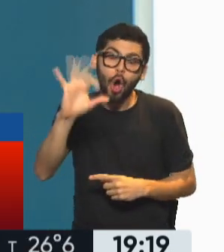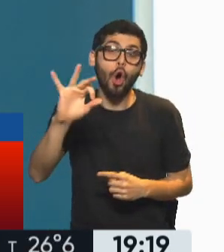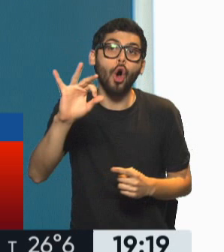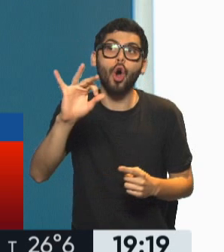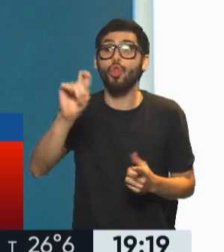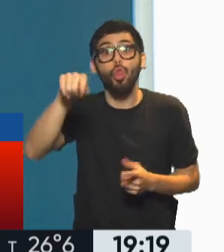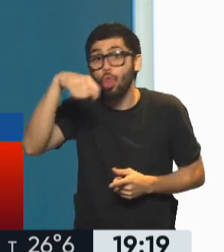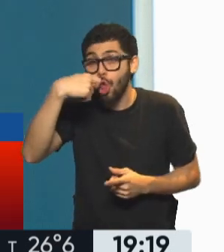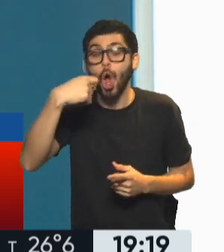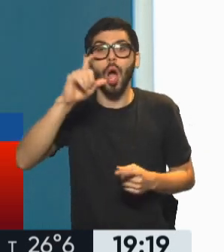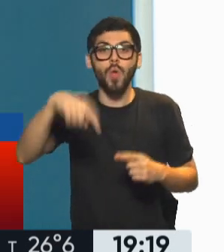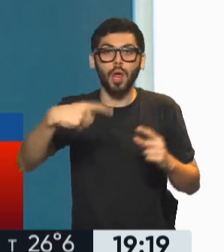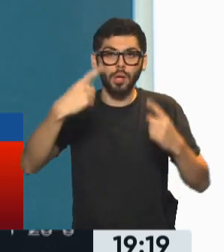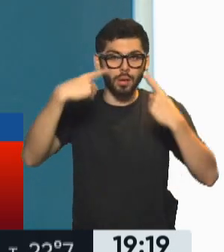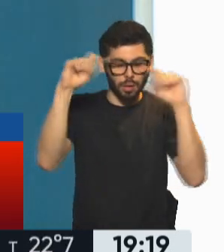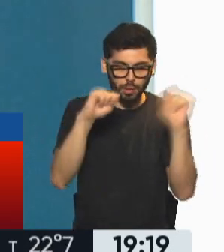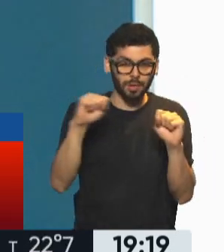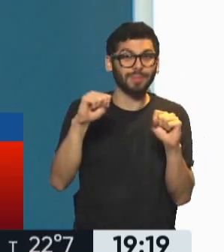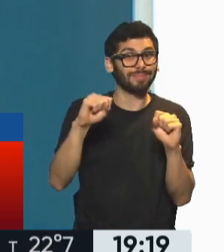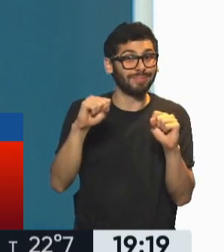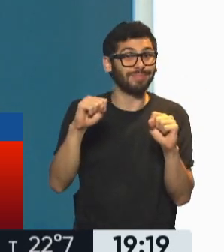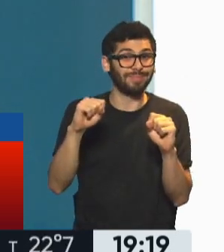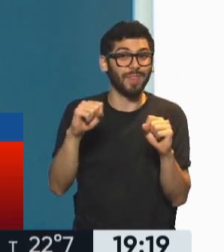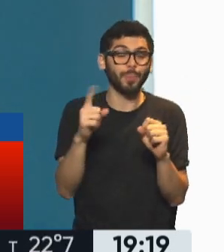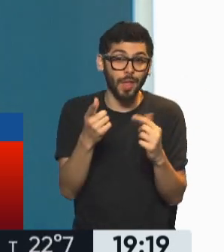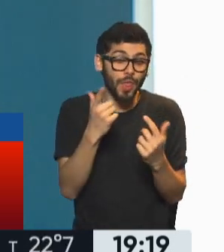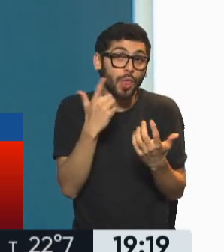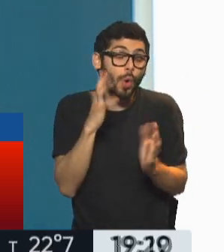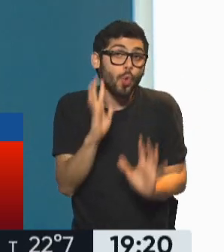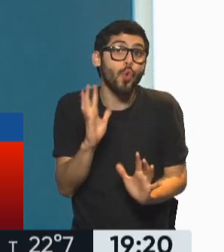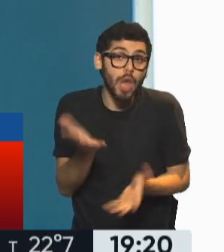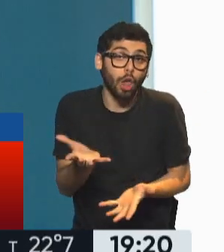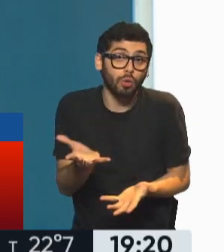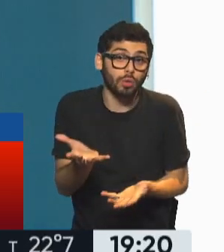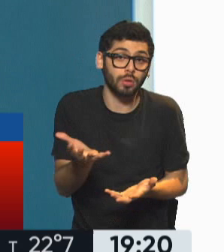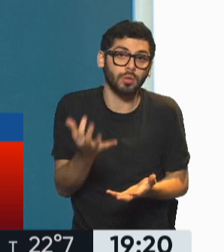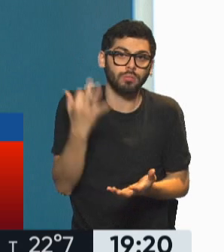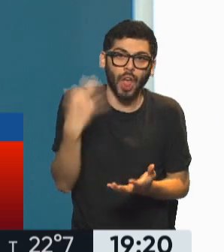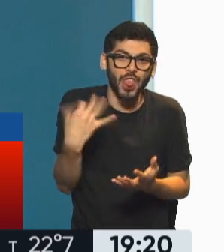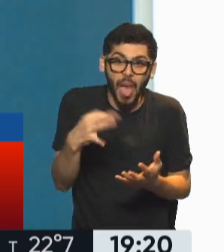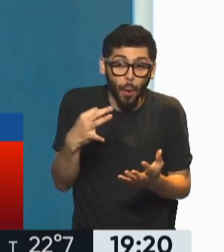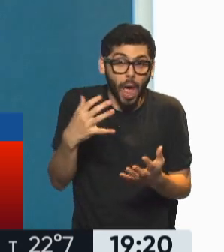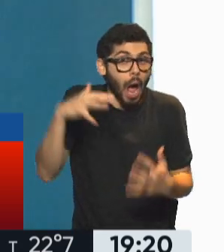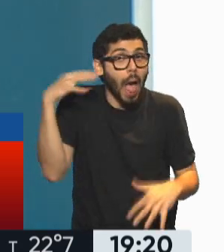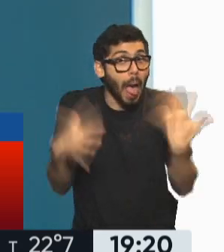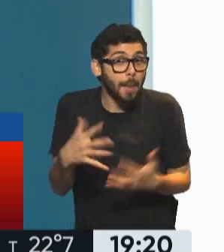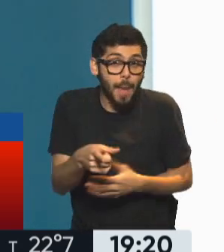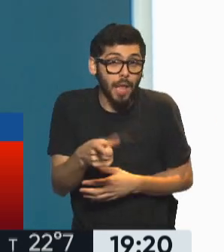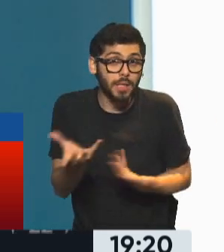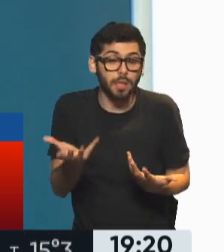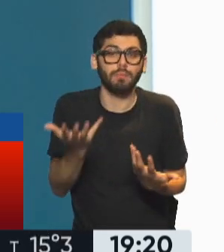droga que le desencadena las convulsiones. Hay que tener mucho cuidado y son de atención urgente y